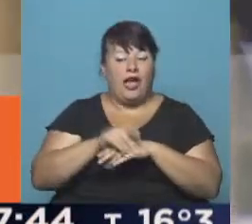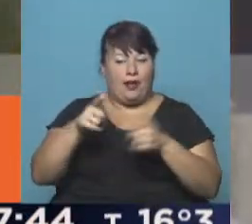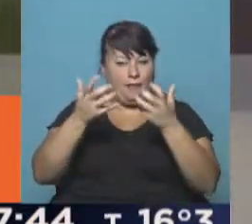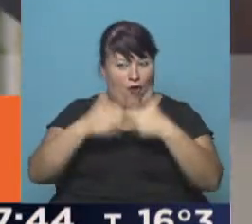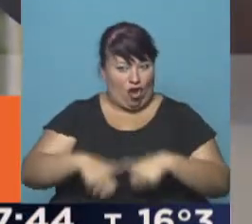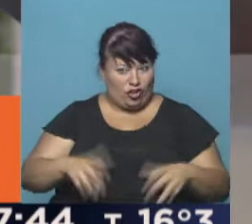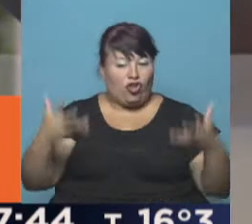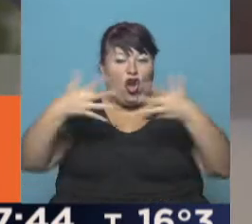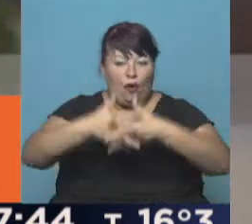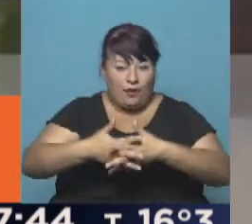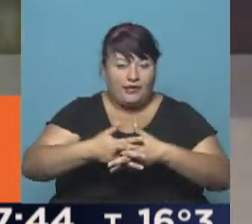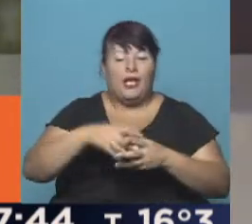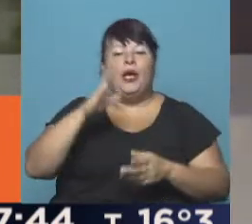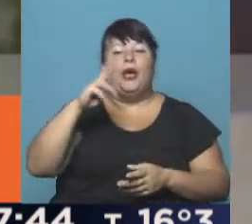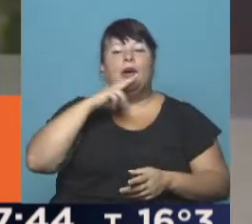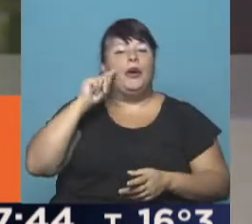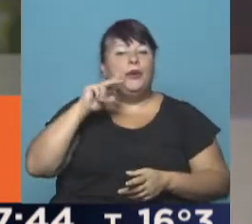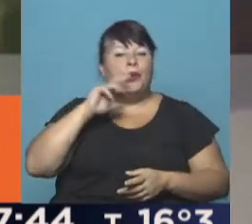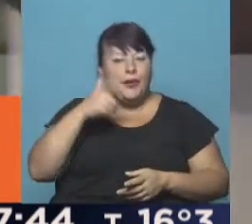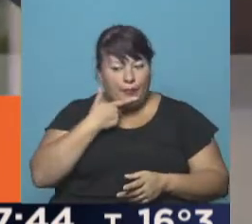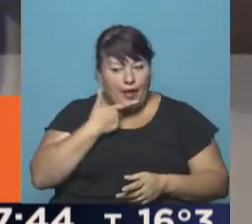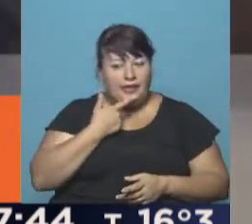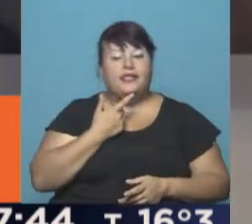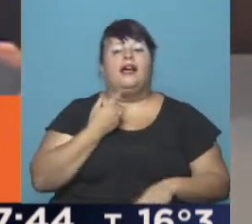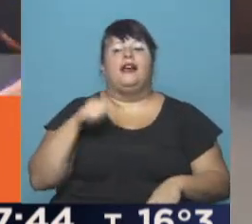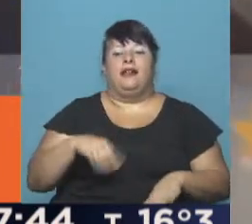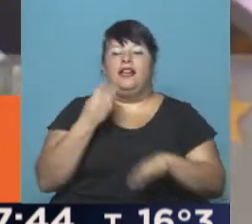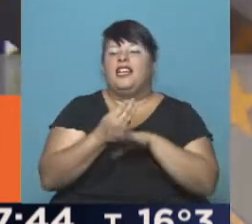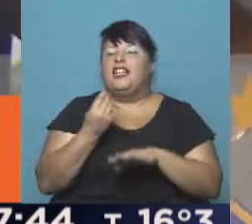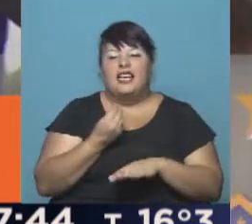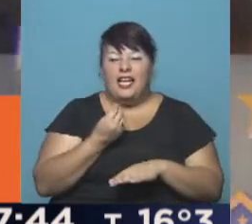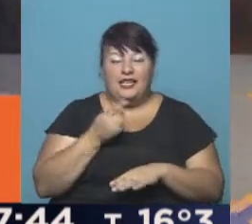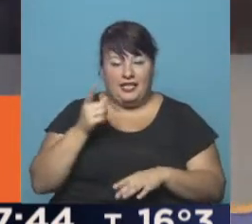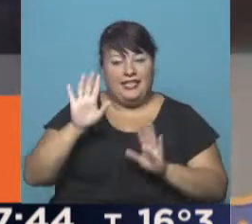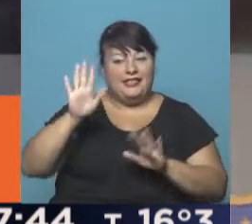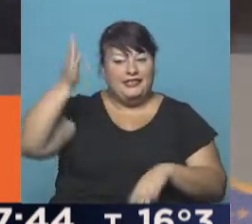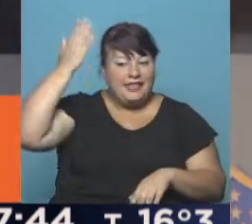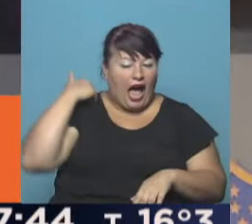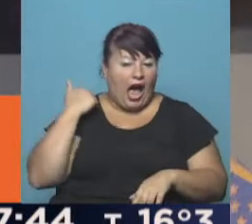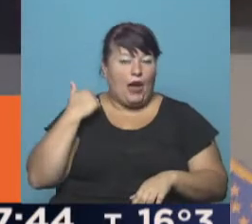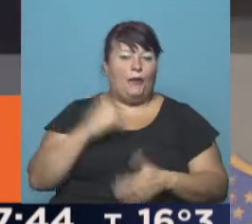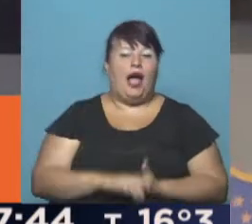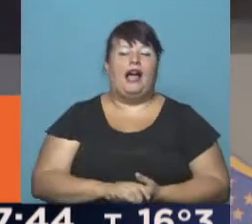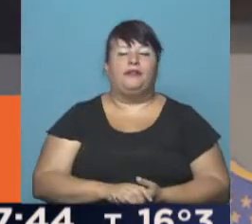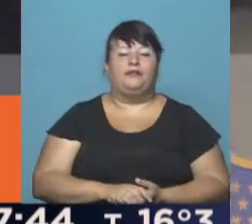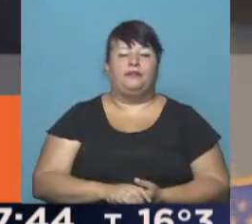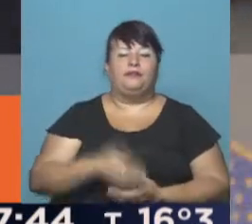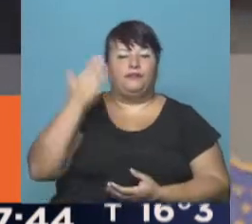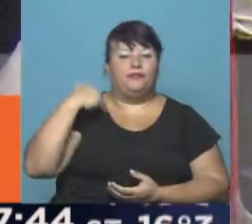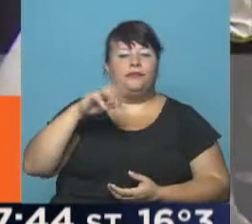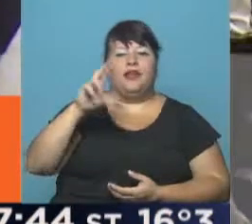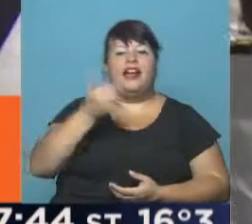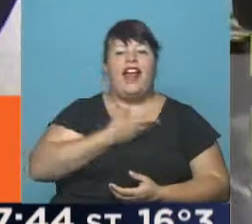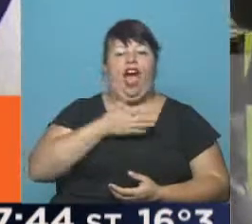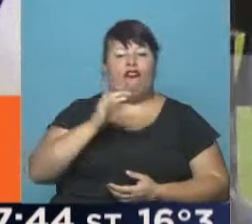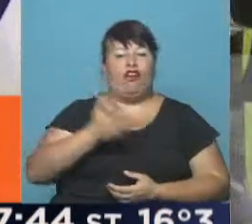proyecto integral. Claudio Vivas, que ocupa el lugar que venía teniendo en su lugar Jorge Raffo